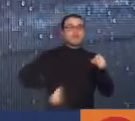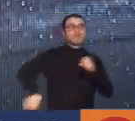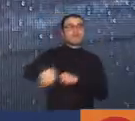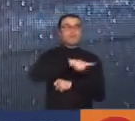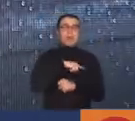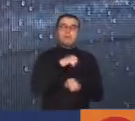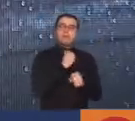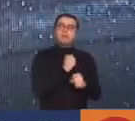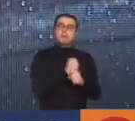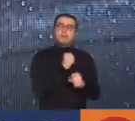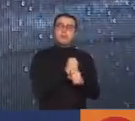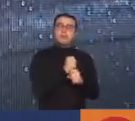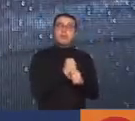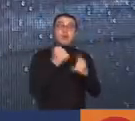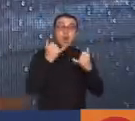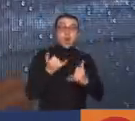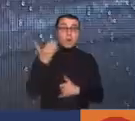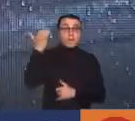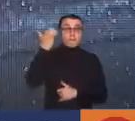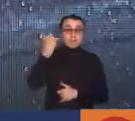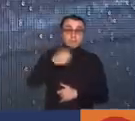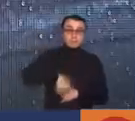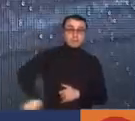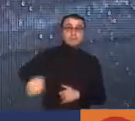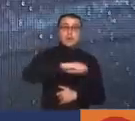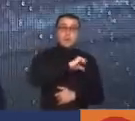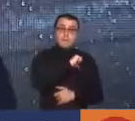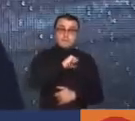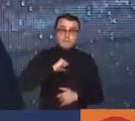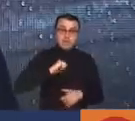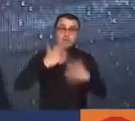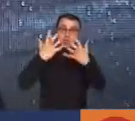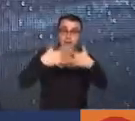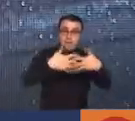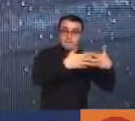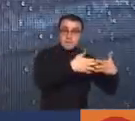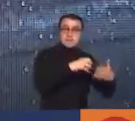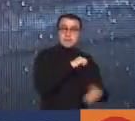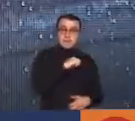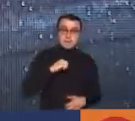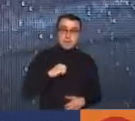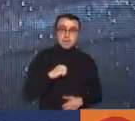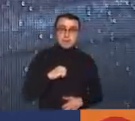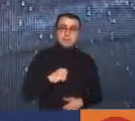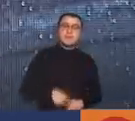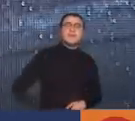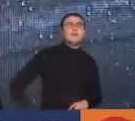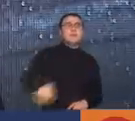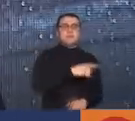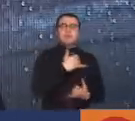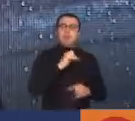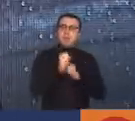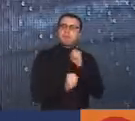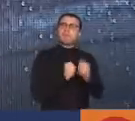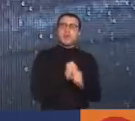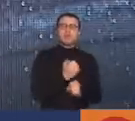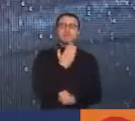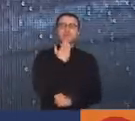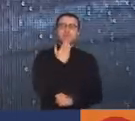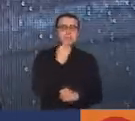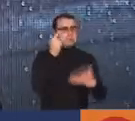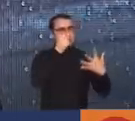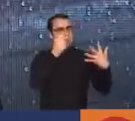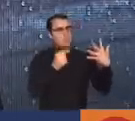pensionados del sector privado, de empresas privadas, cuando cumplieron su edad, sus